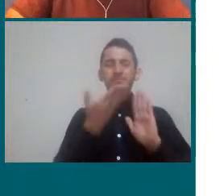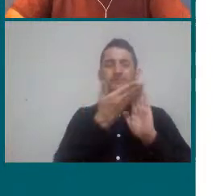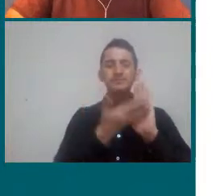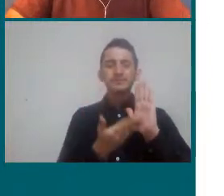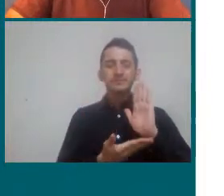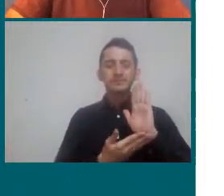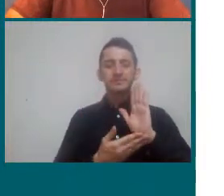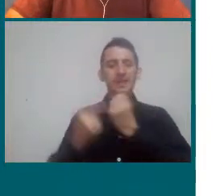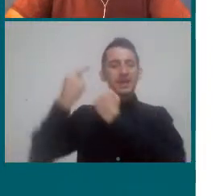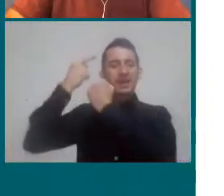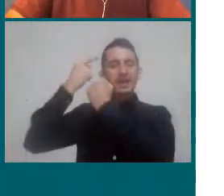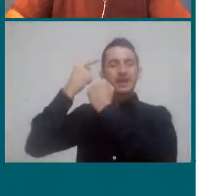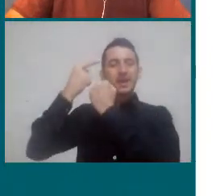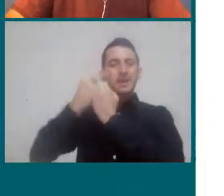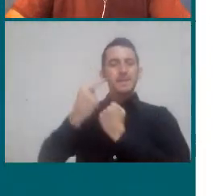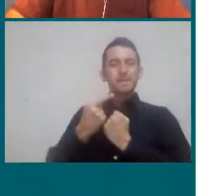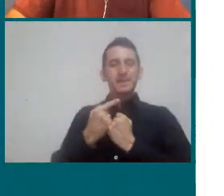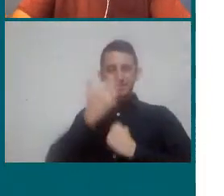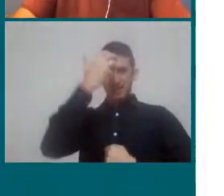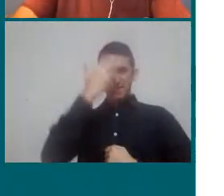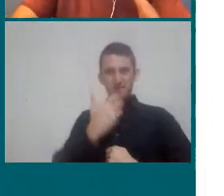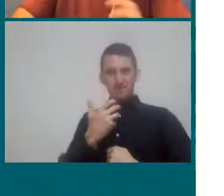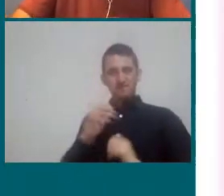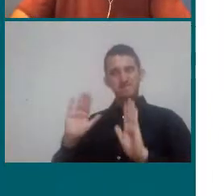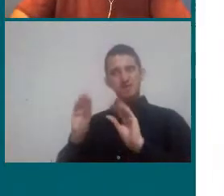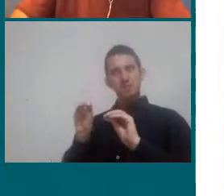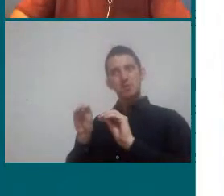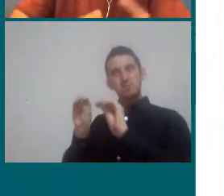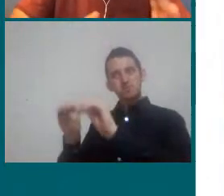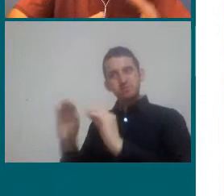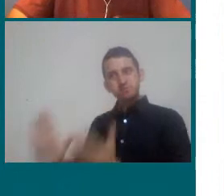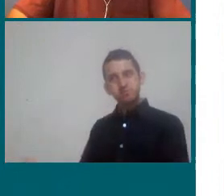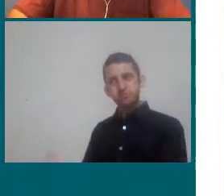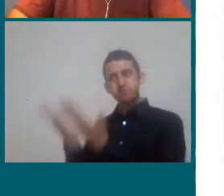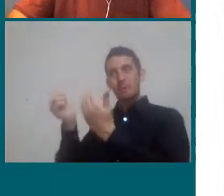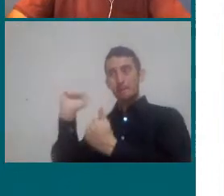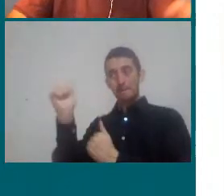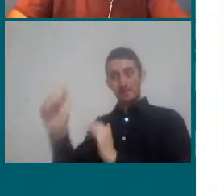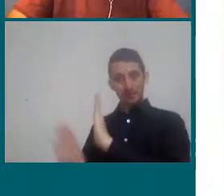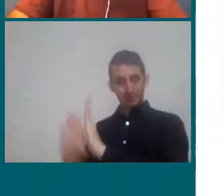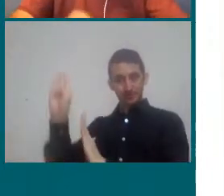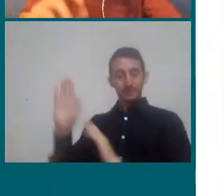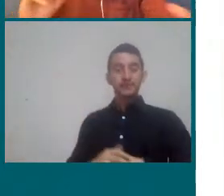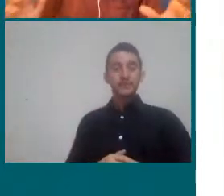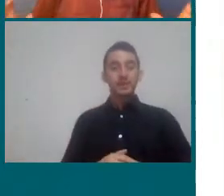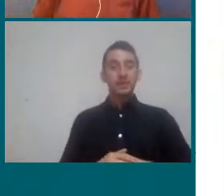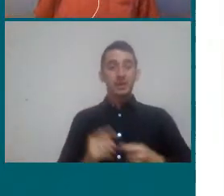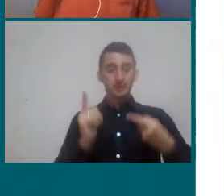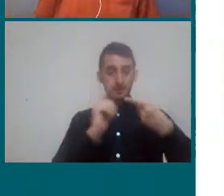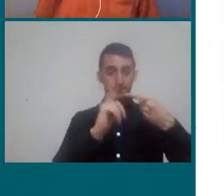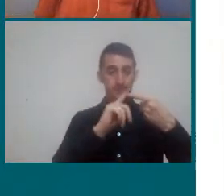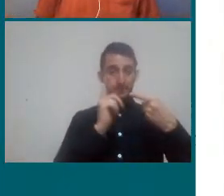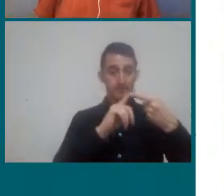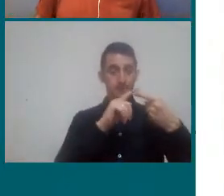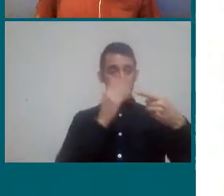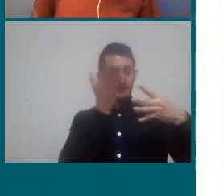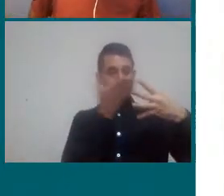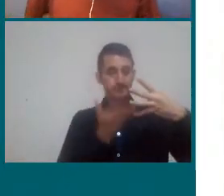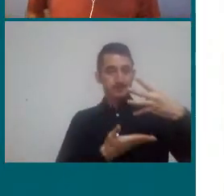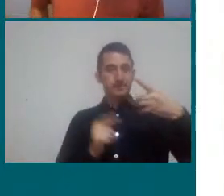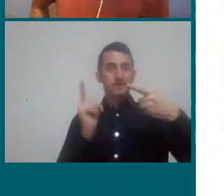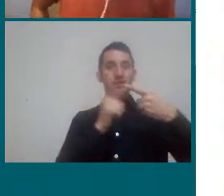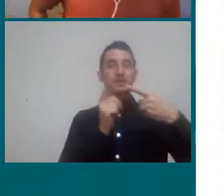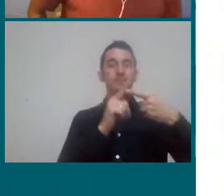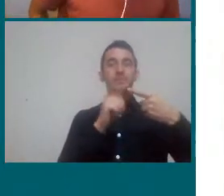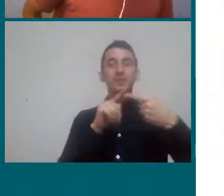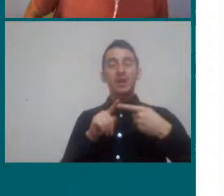principios tiene esta evaluación de carácter formativo? Pues tiene cuatro, ¿vale? Que los vamos a ver ahora. Por un lado, las evaluaciones formativas me